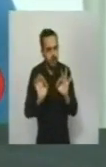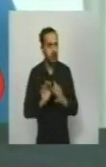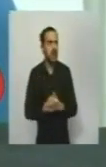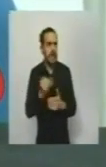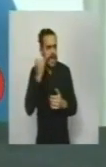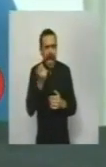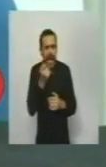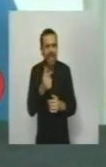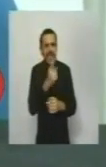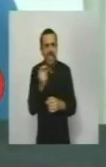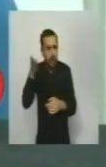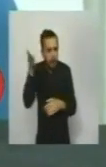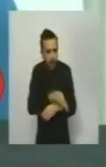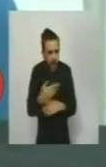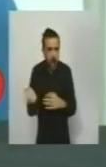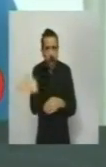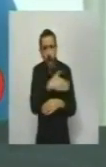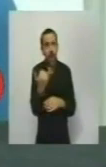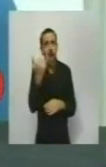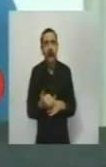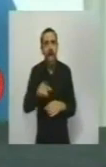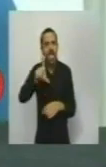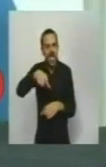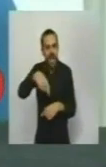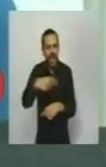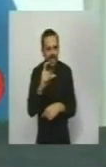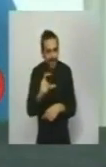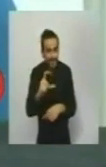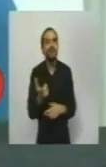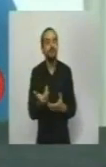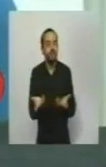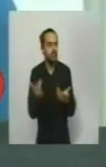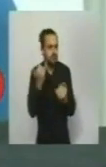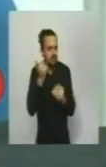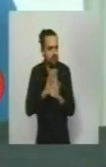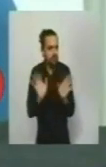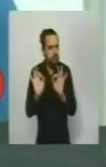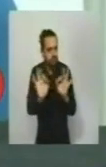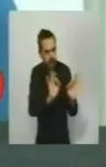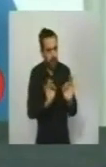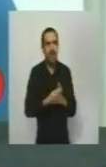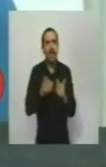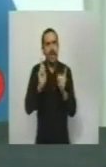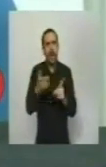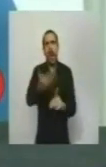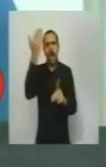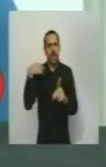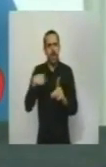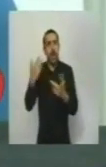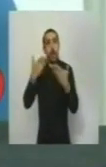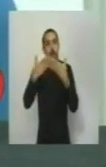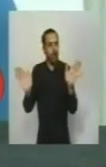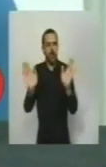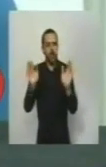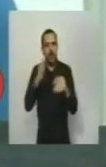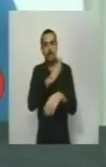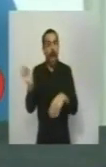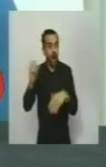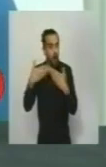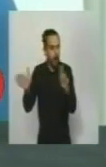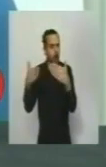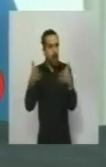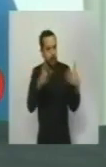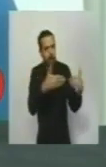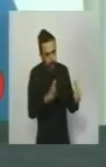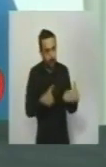bancarizada, e inclusive aquel viernes complejo que tuvimos cuando se abrieron los bancos de manera indiscriminada, la menor población